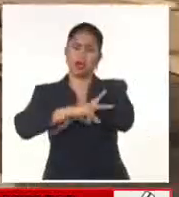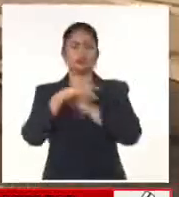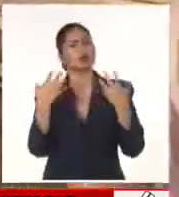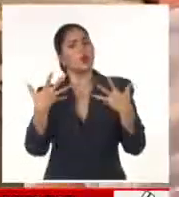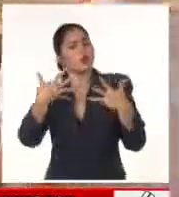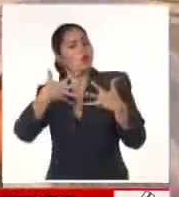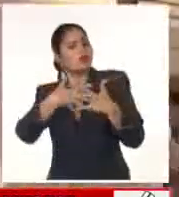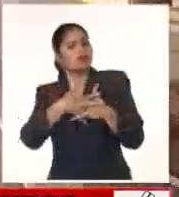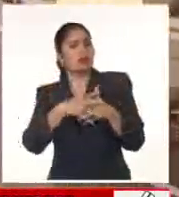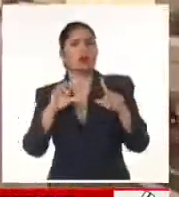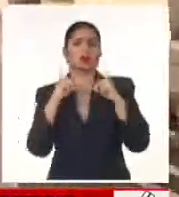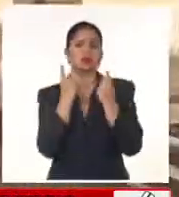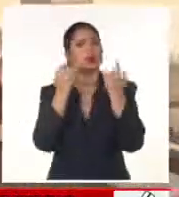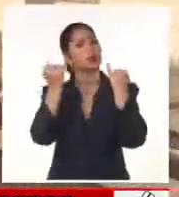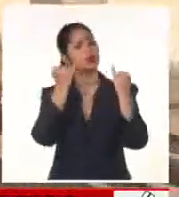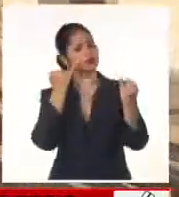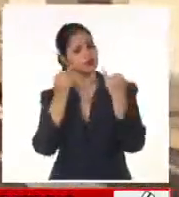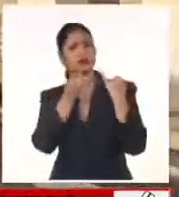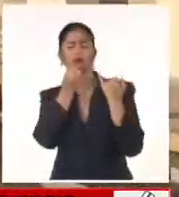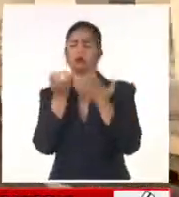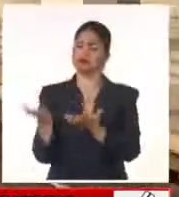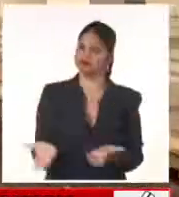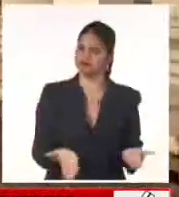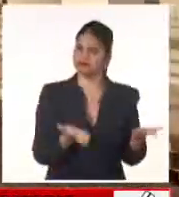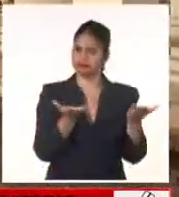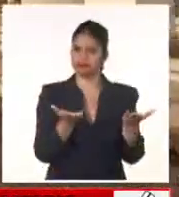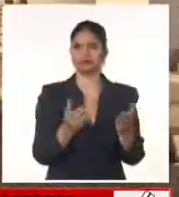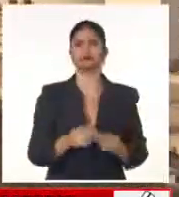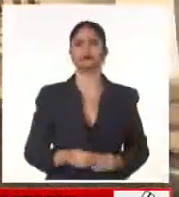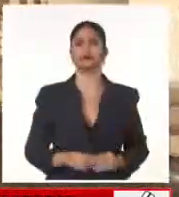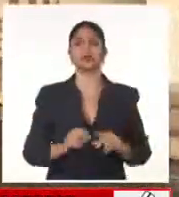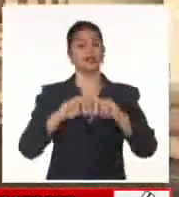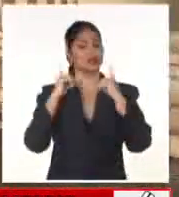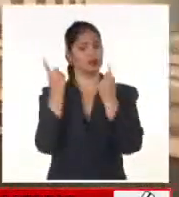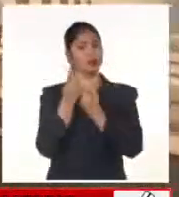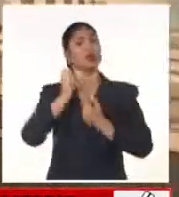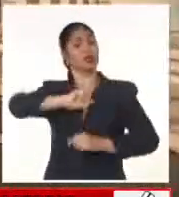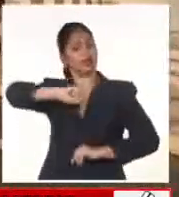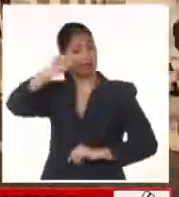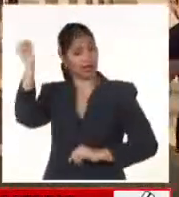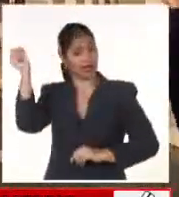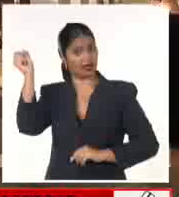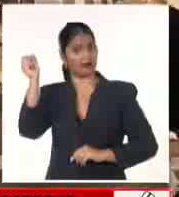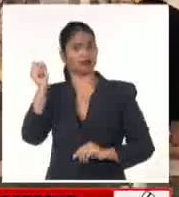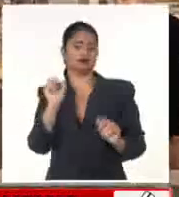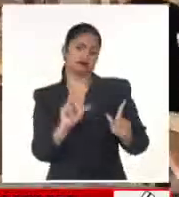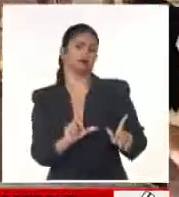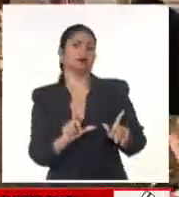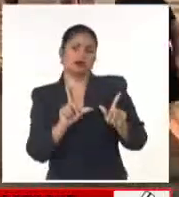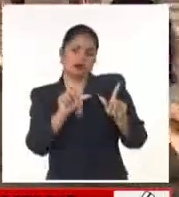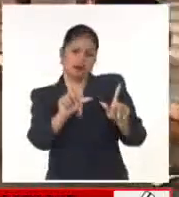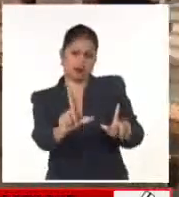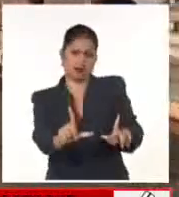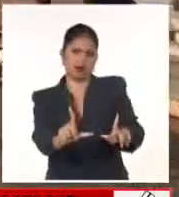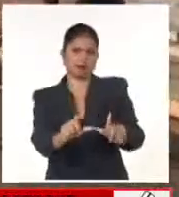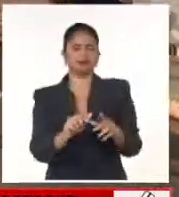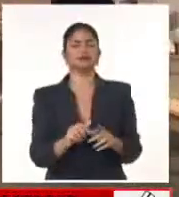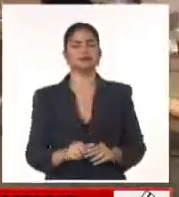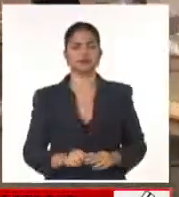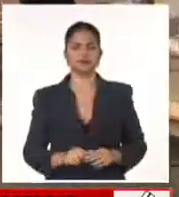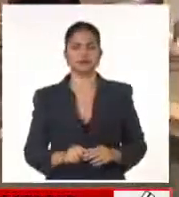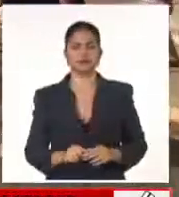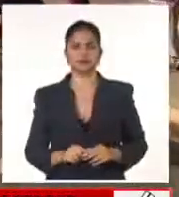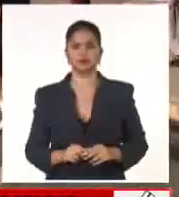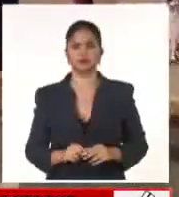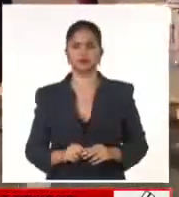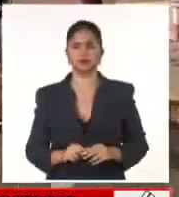Todos los que ratificaron su distancia recibirán el kit del corredor, que incluye el dorsal, que incluye el chip, todo